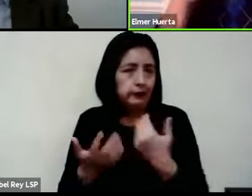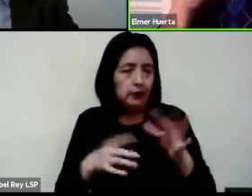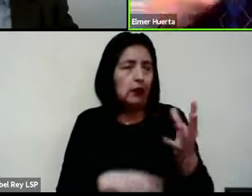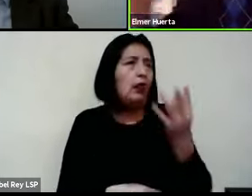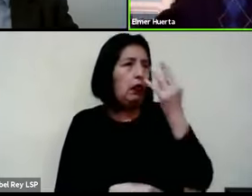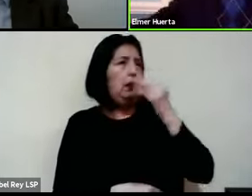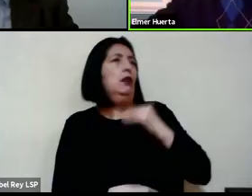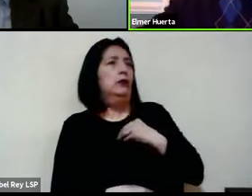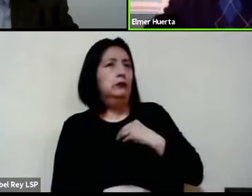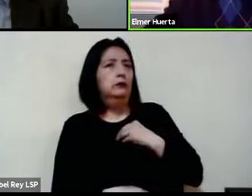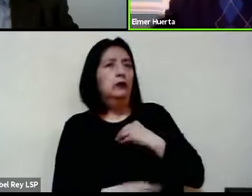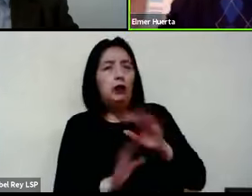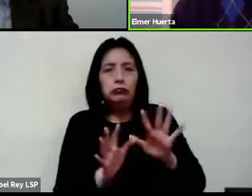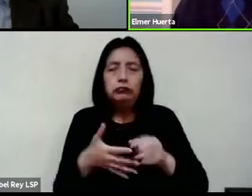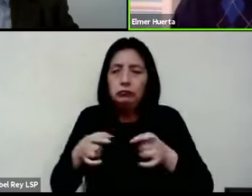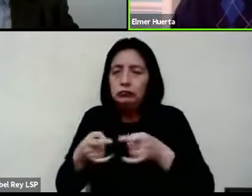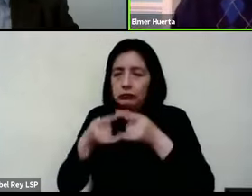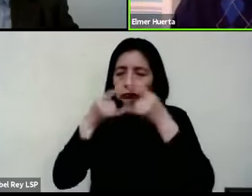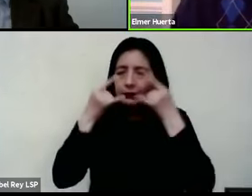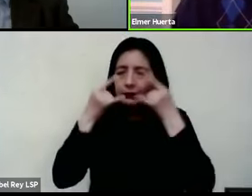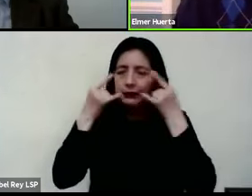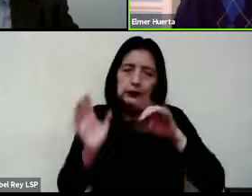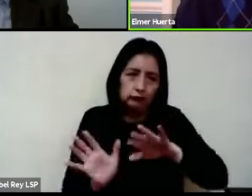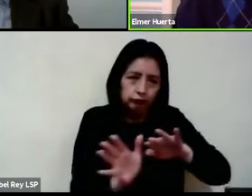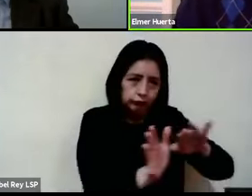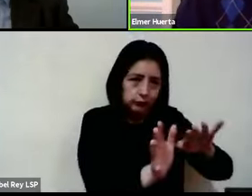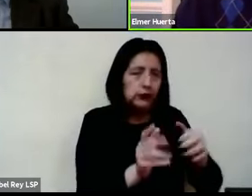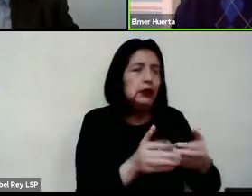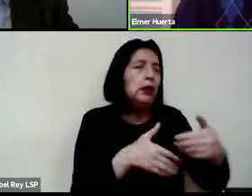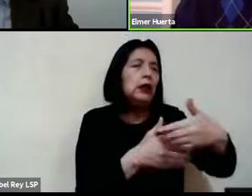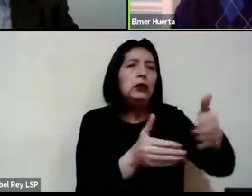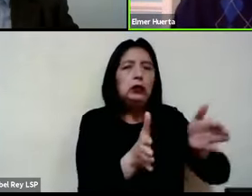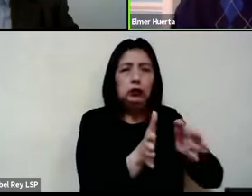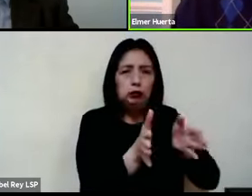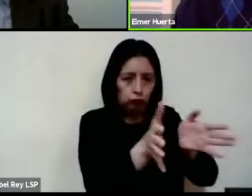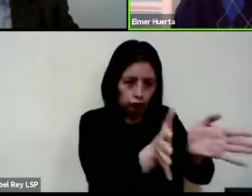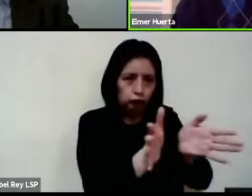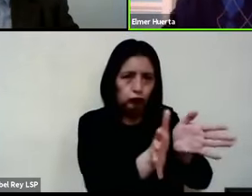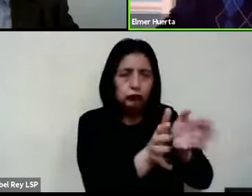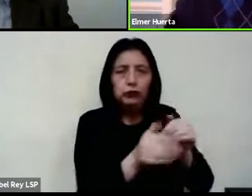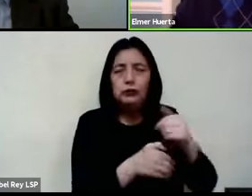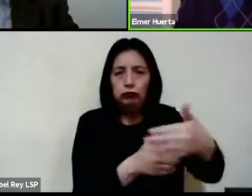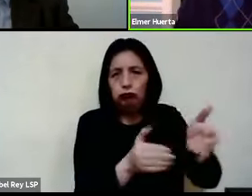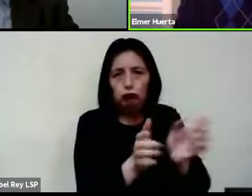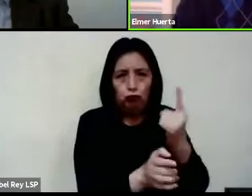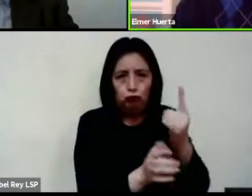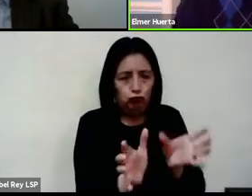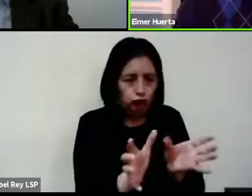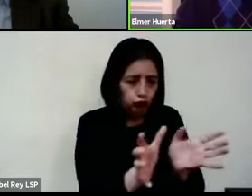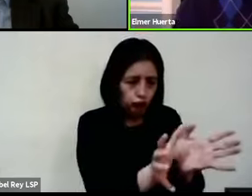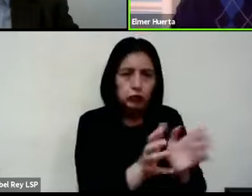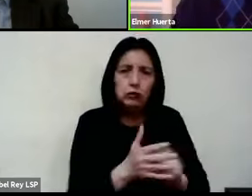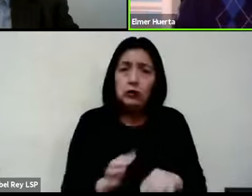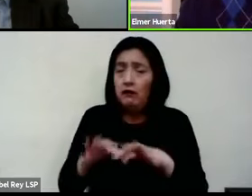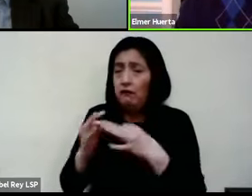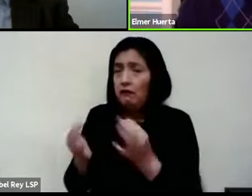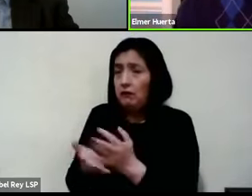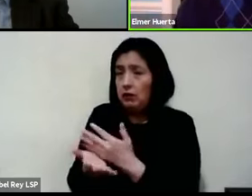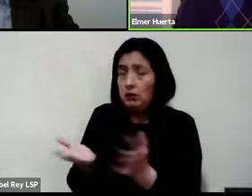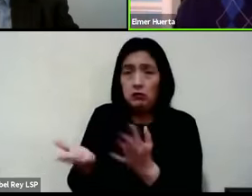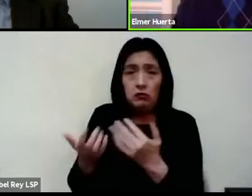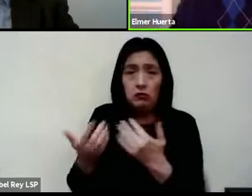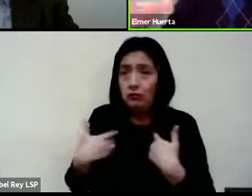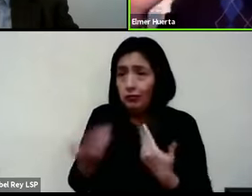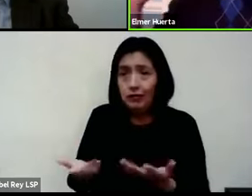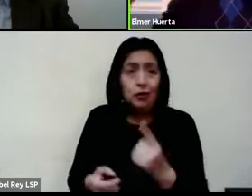bien. Mascarilla a su cuarto si es que hay en la casa facilidad para tener un cuarto. Si es una familia que no tiene facilidad